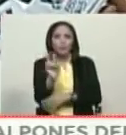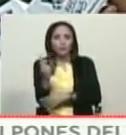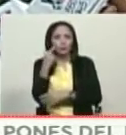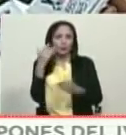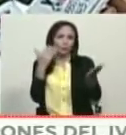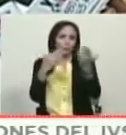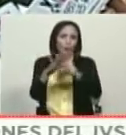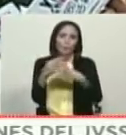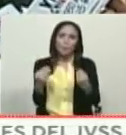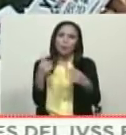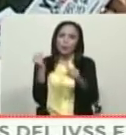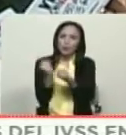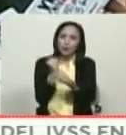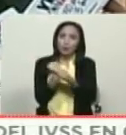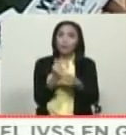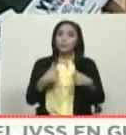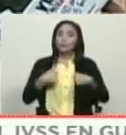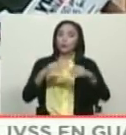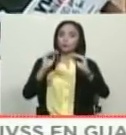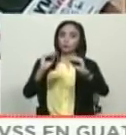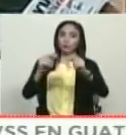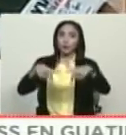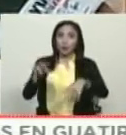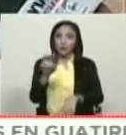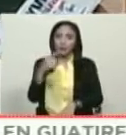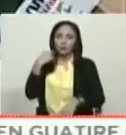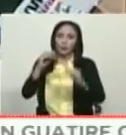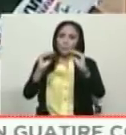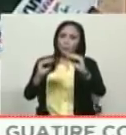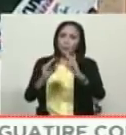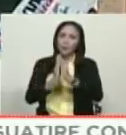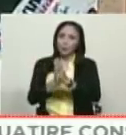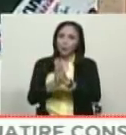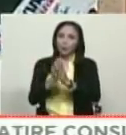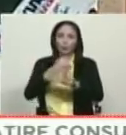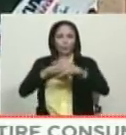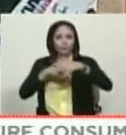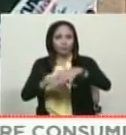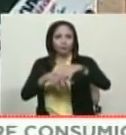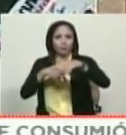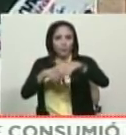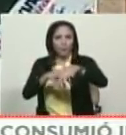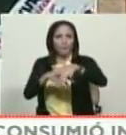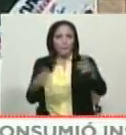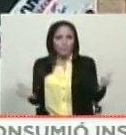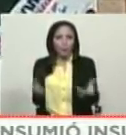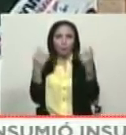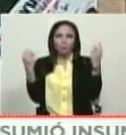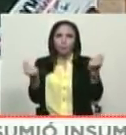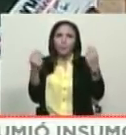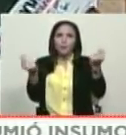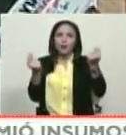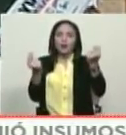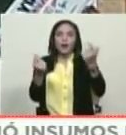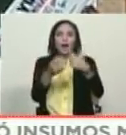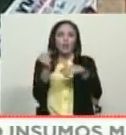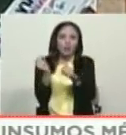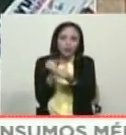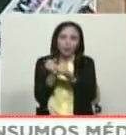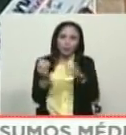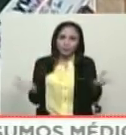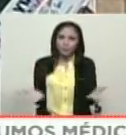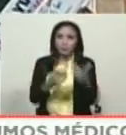hay mucho trabajo yo llamo a venezuela al pueblo de venezuela a la movilización al trabajo y a